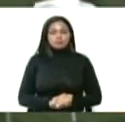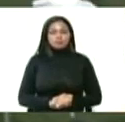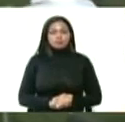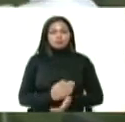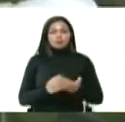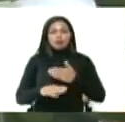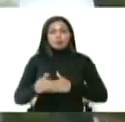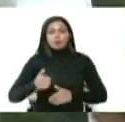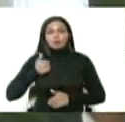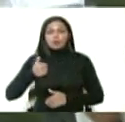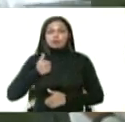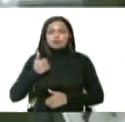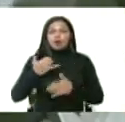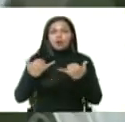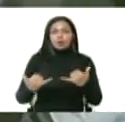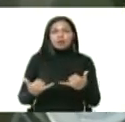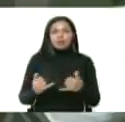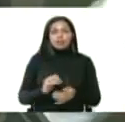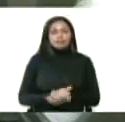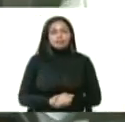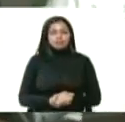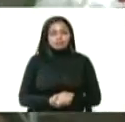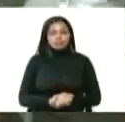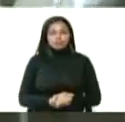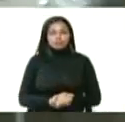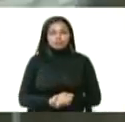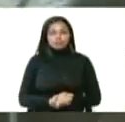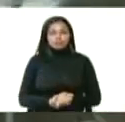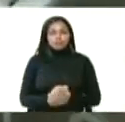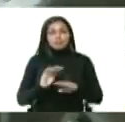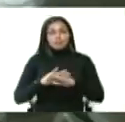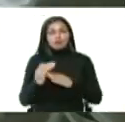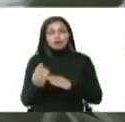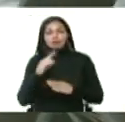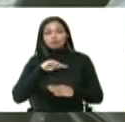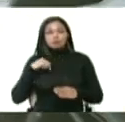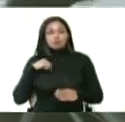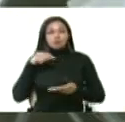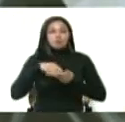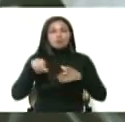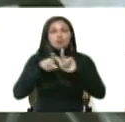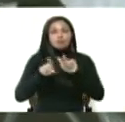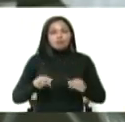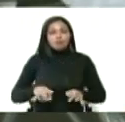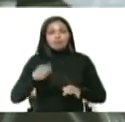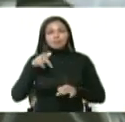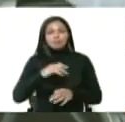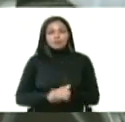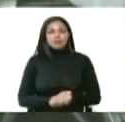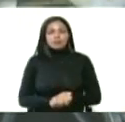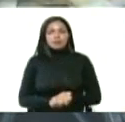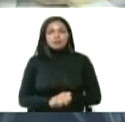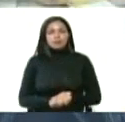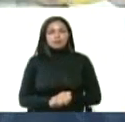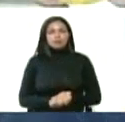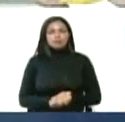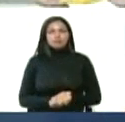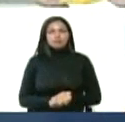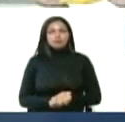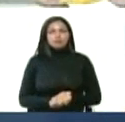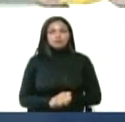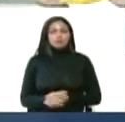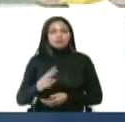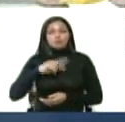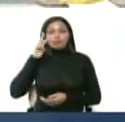aprovechar estas duras circunstancias que además nos colocan como nunca antes en el